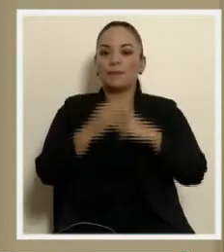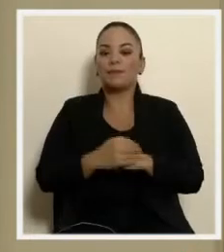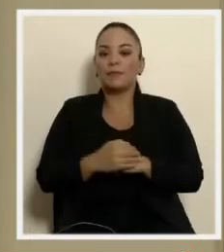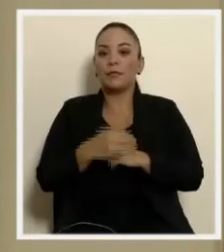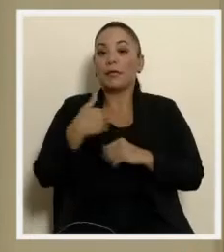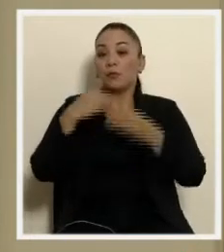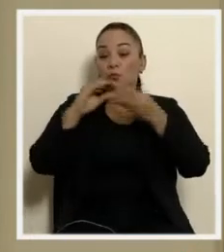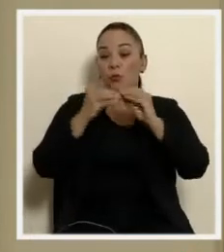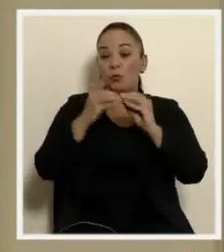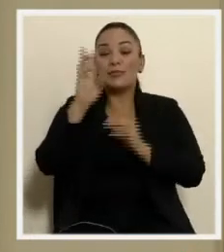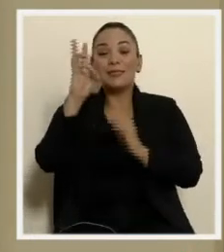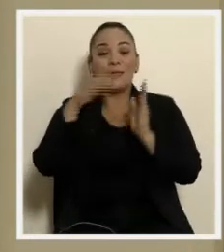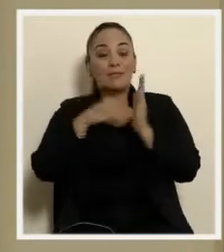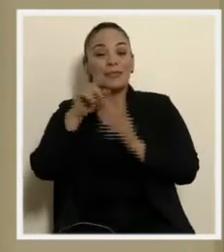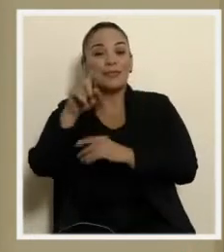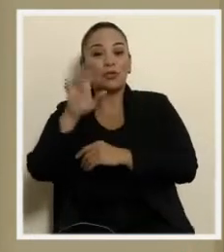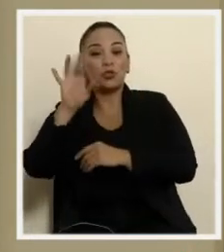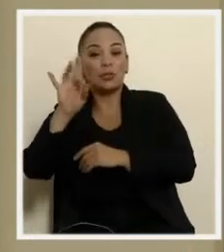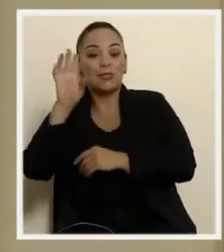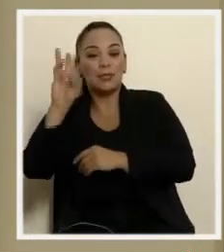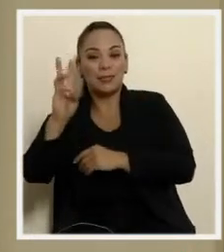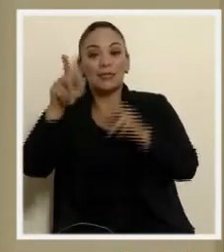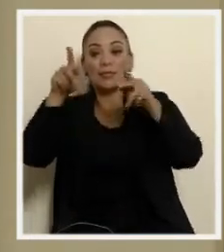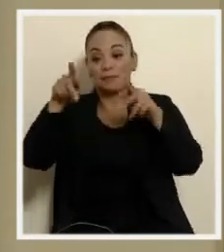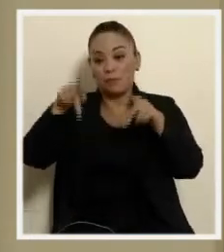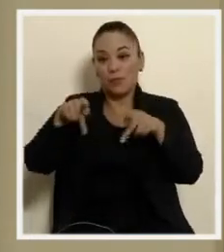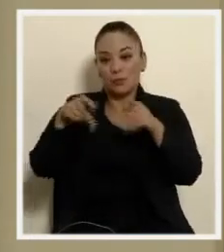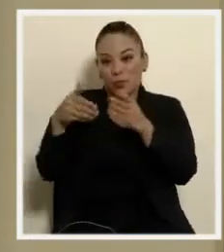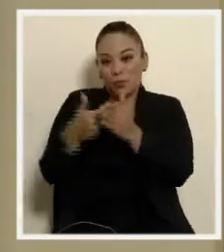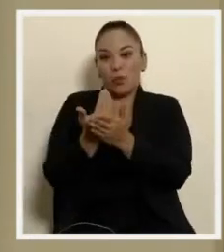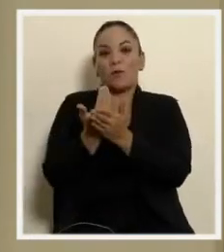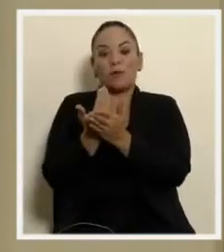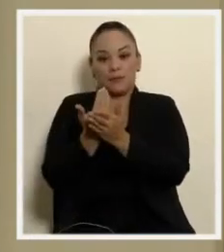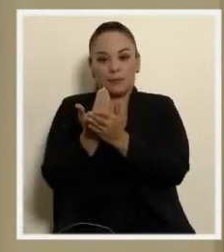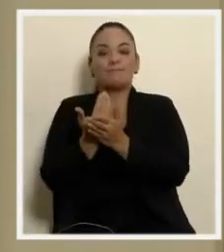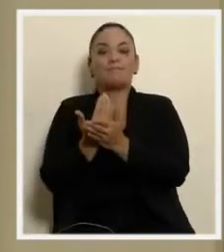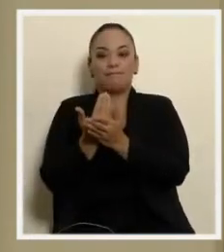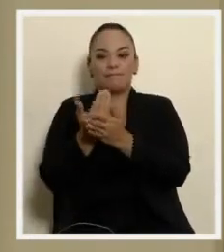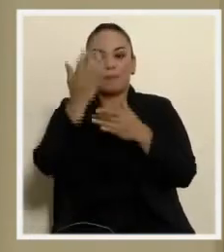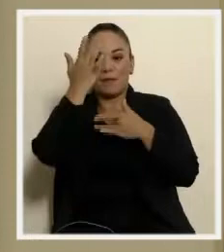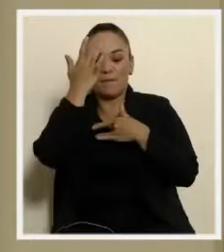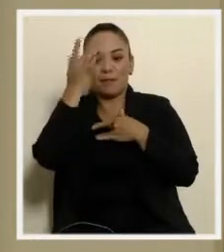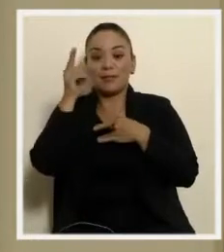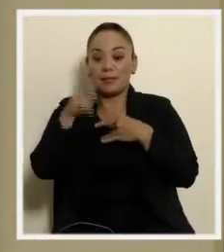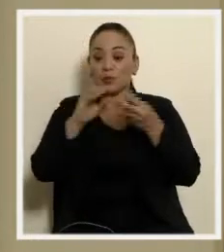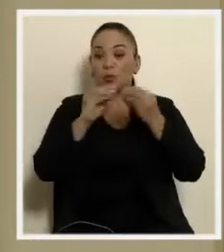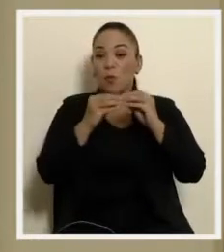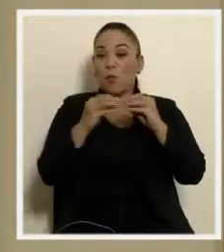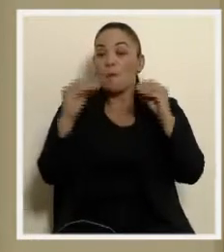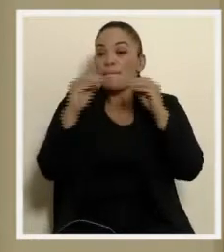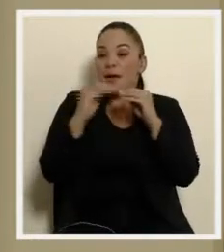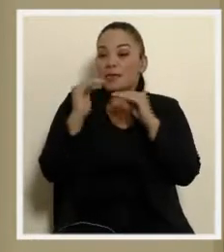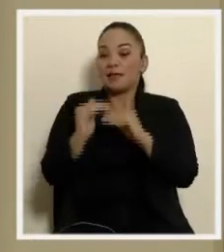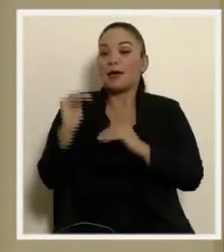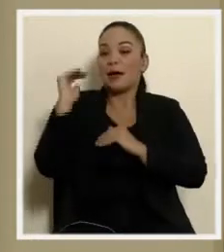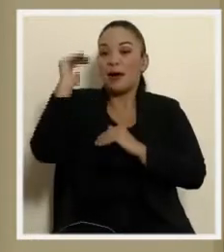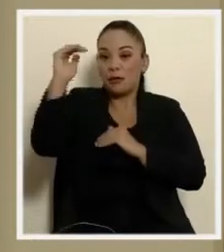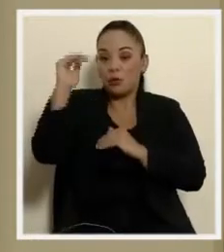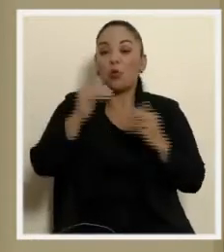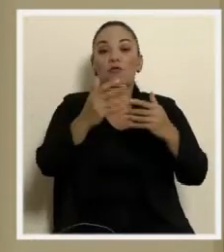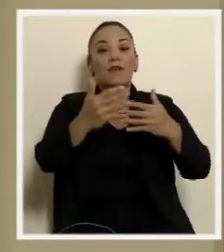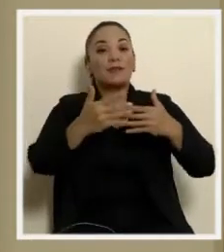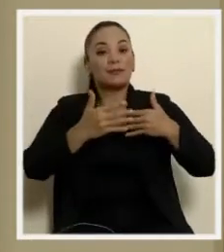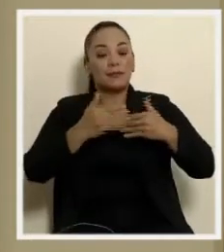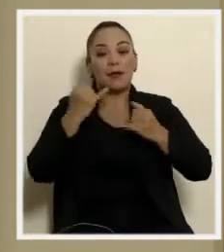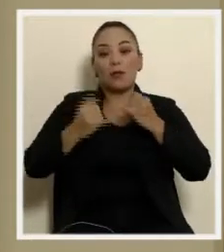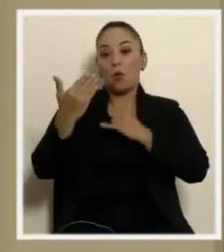cifra de 6.186 nuevos casos acumulados. Esta es la cifra más alta registrada